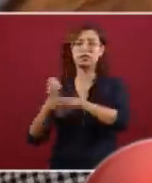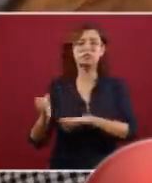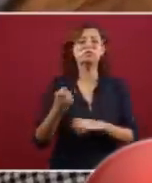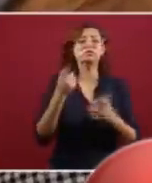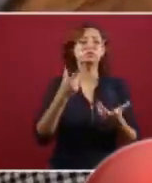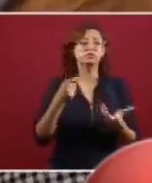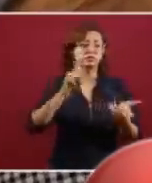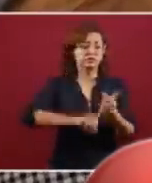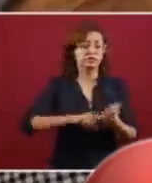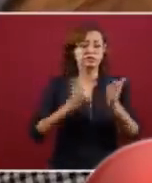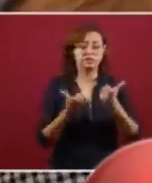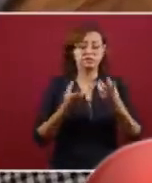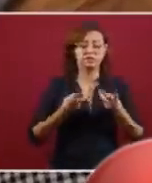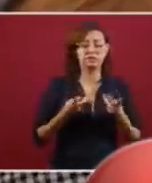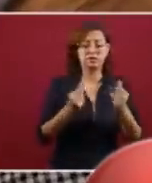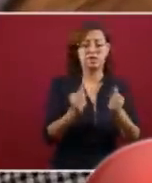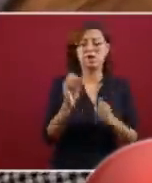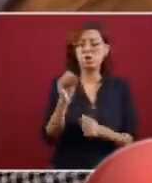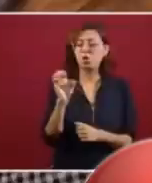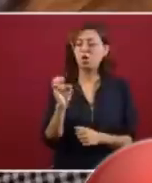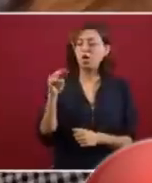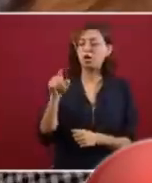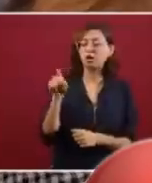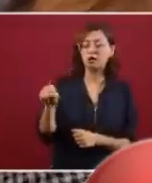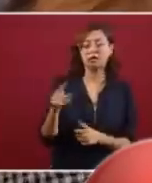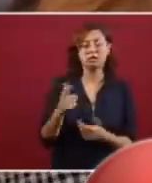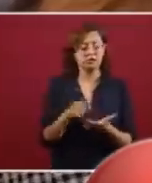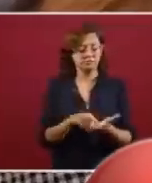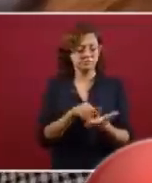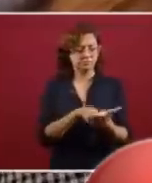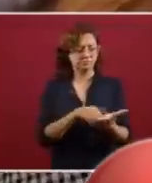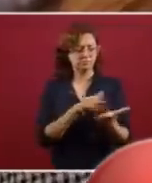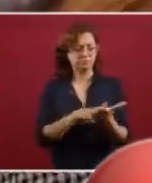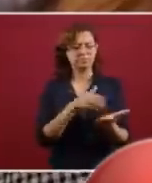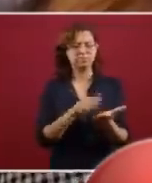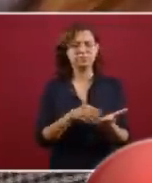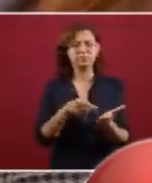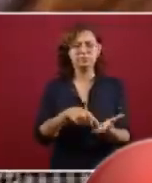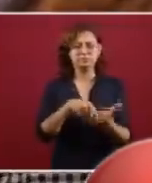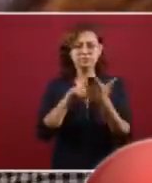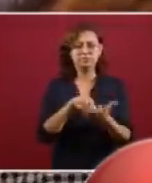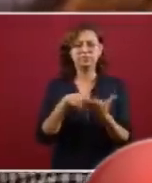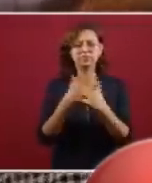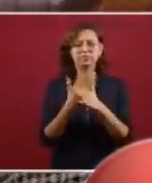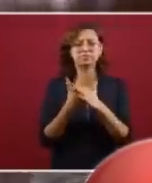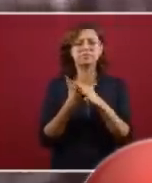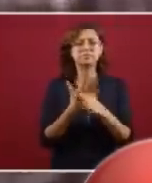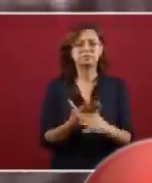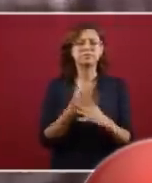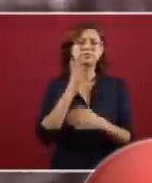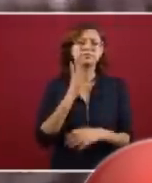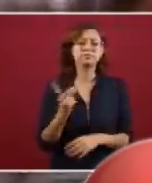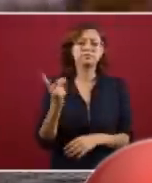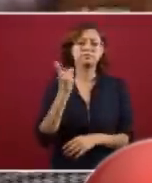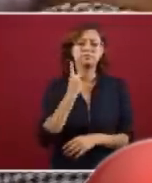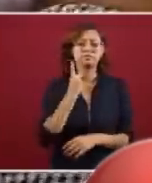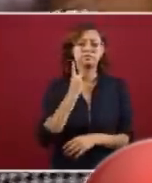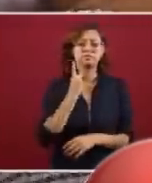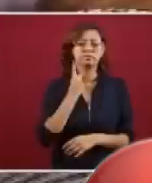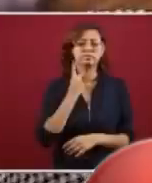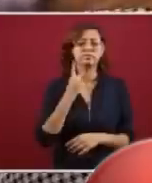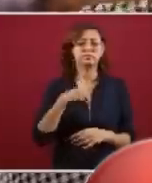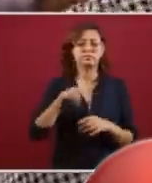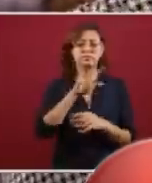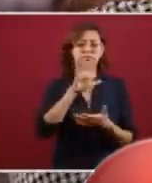tuvo acceso la OEM, se detalla que en los congresos locales en donde está tiene